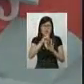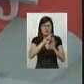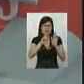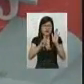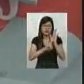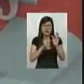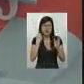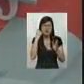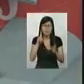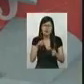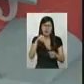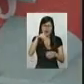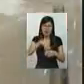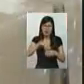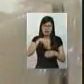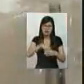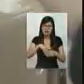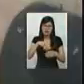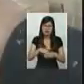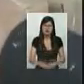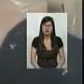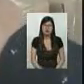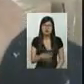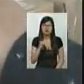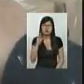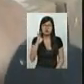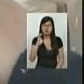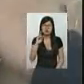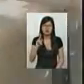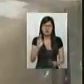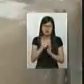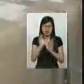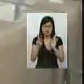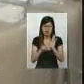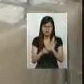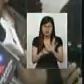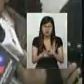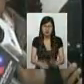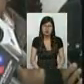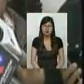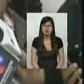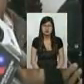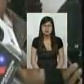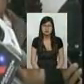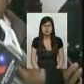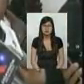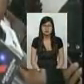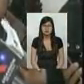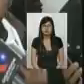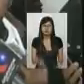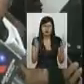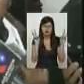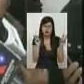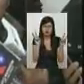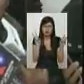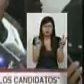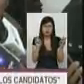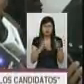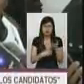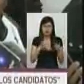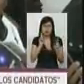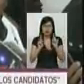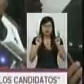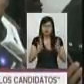Reglamento para las Elecciones Generales y la Constitución Política del Estado. En el supuesto caso de que alguno de